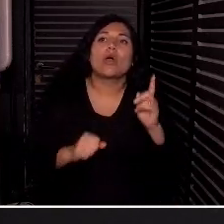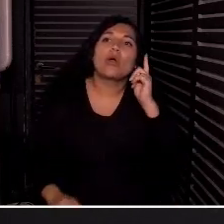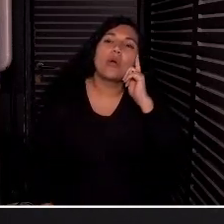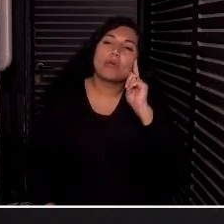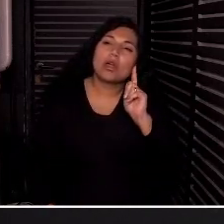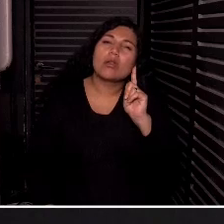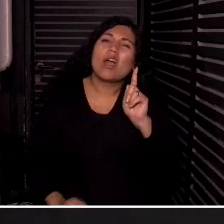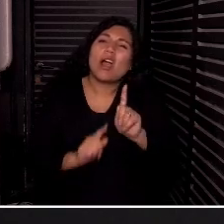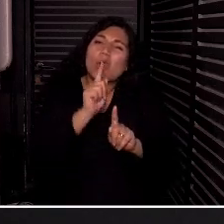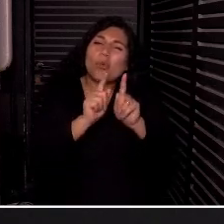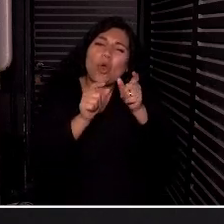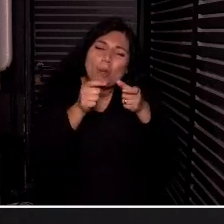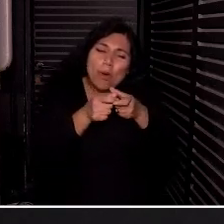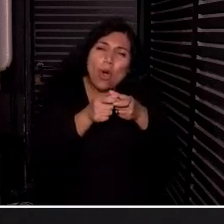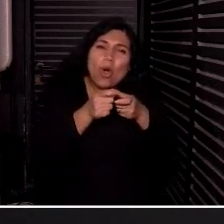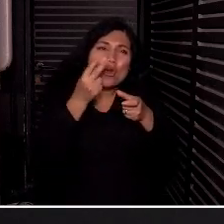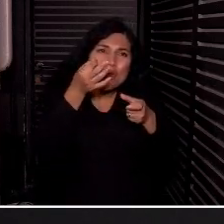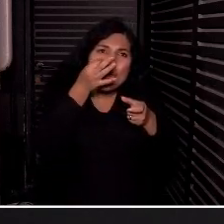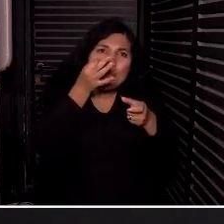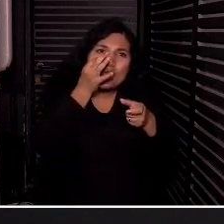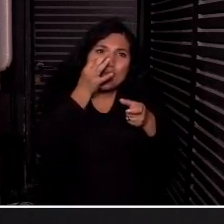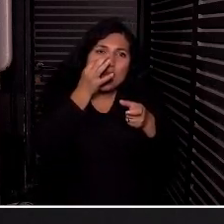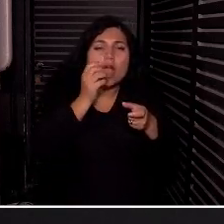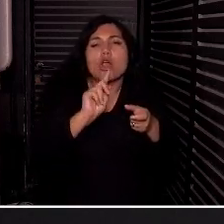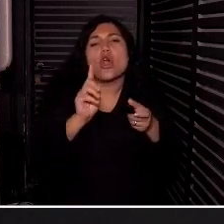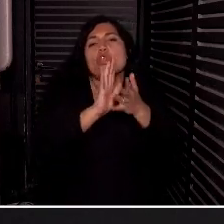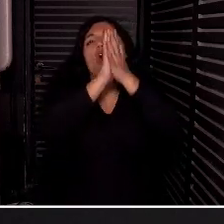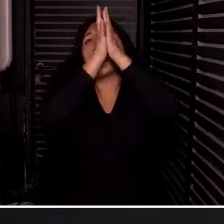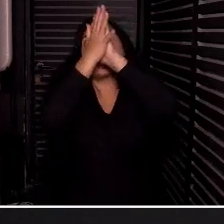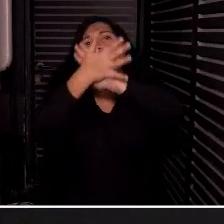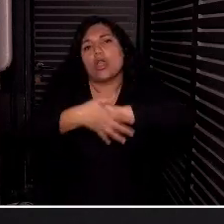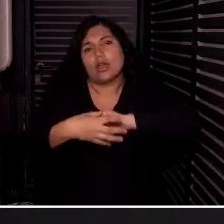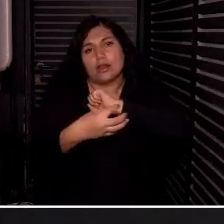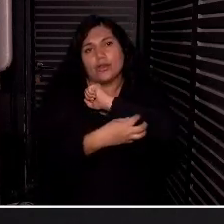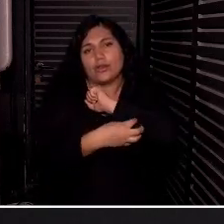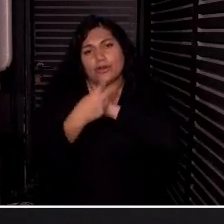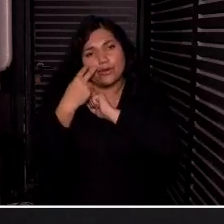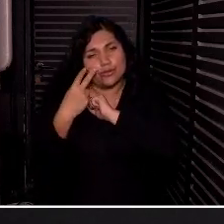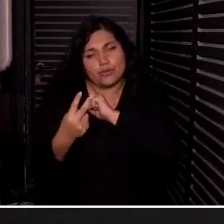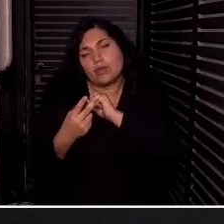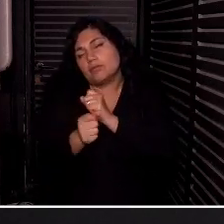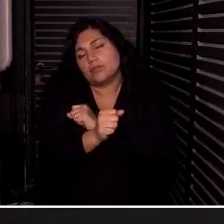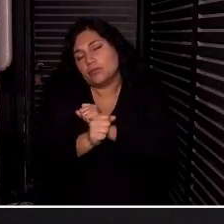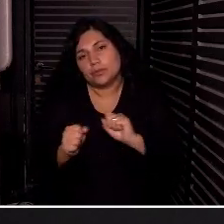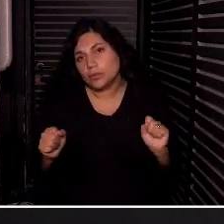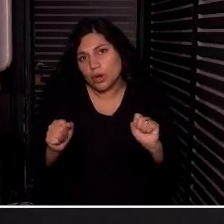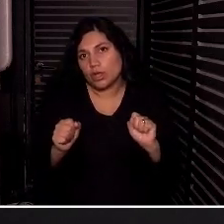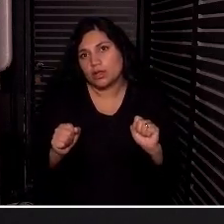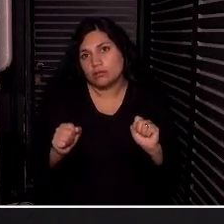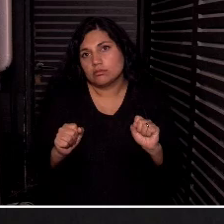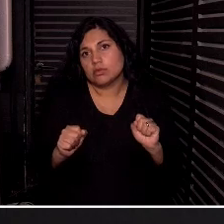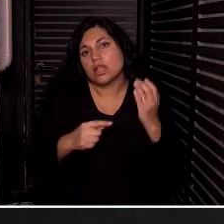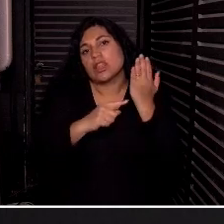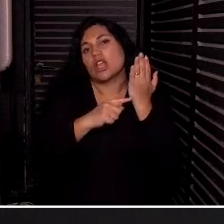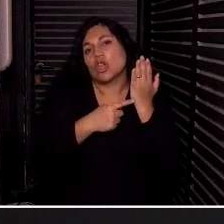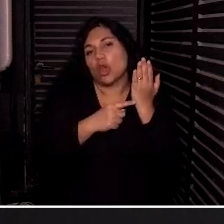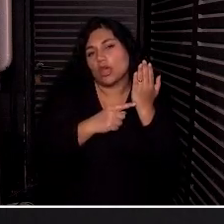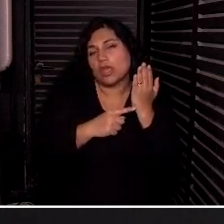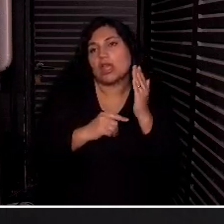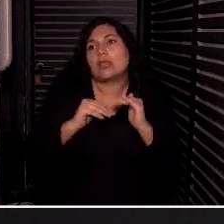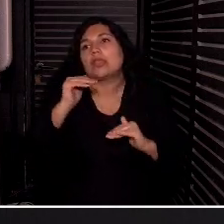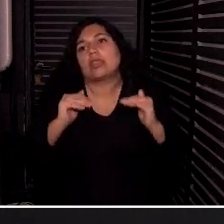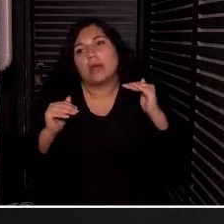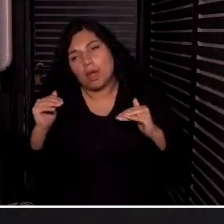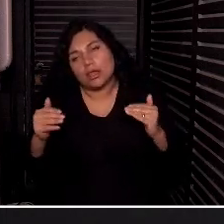algunos pocos nos vean Porque tampoco es real que toda la región nos ve es donde en aquellas antenas donde podemos hacer tecnológicamente la separación porque